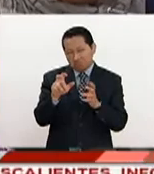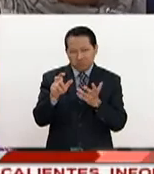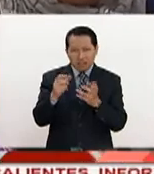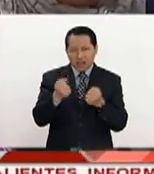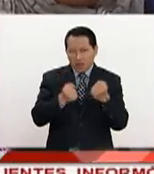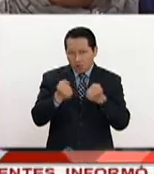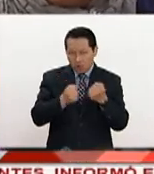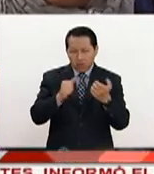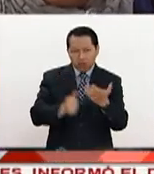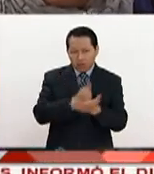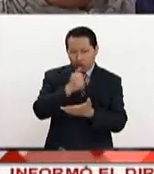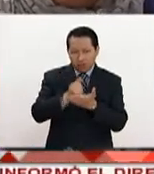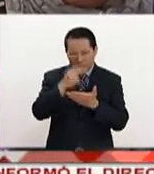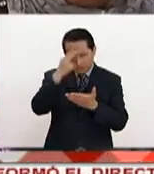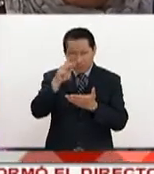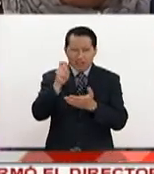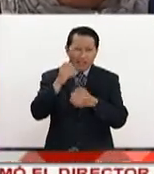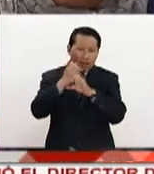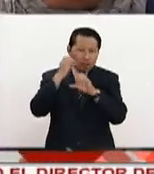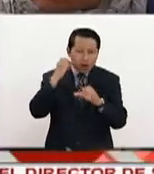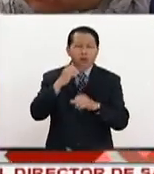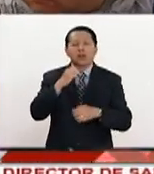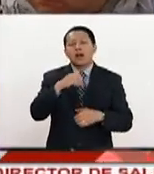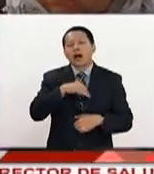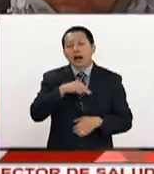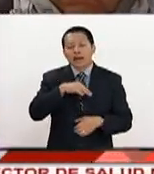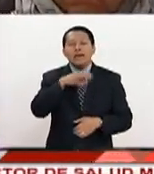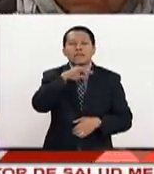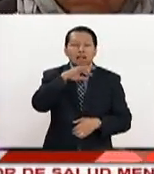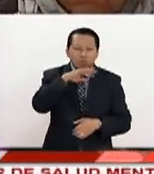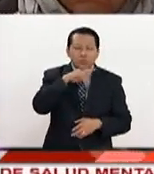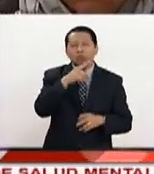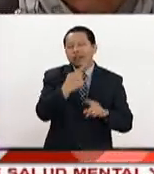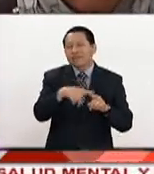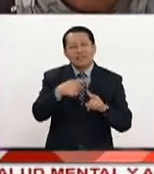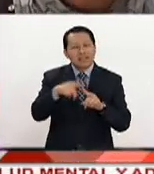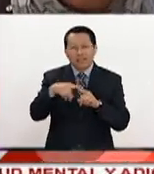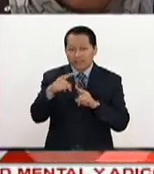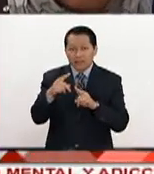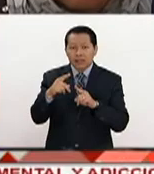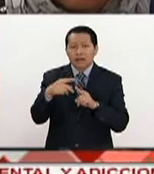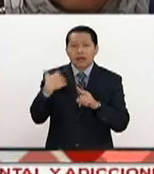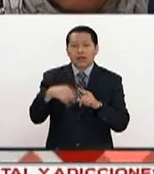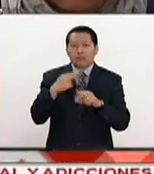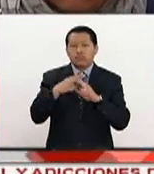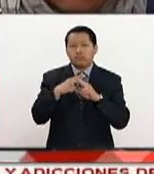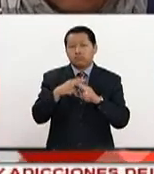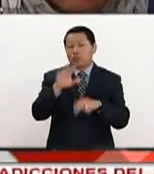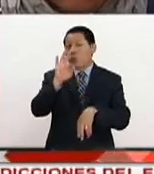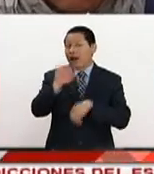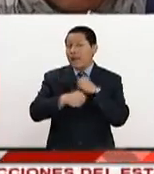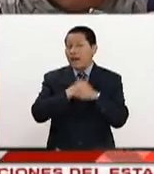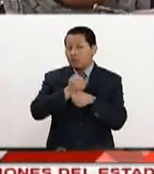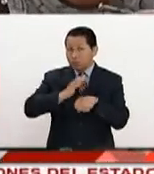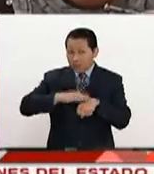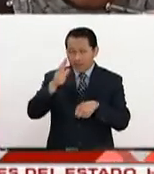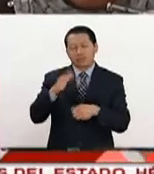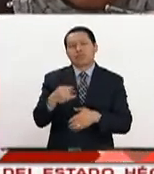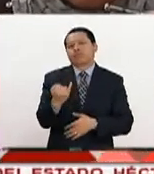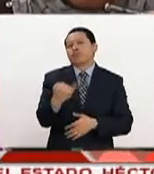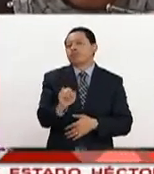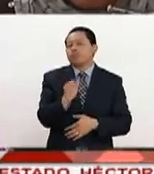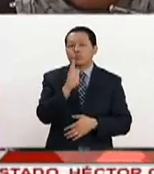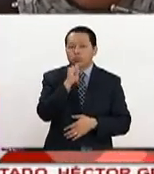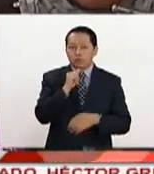de basura, de servicios diversos, tengan más de 40 años? Es increíble. No puede ser que no haya